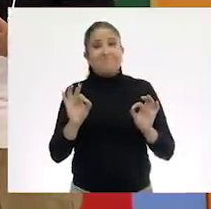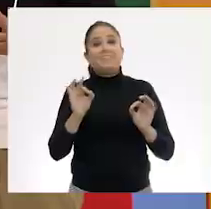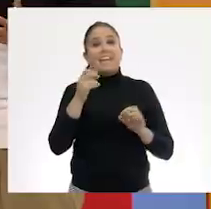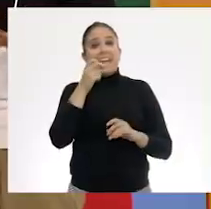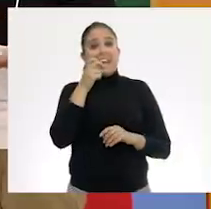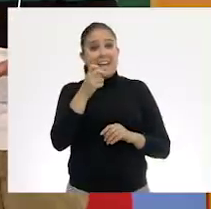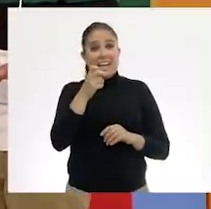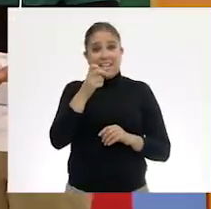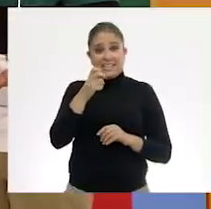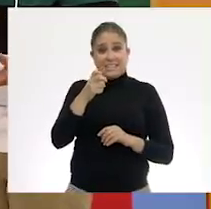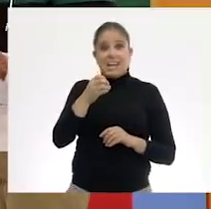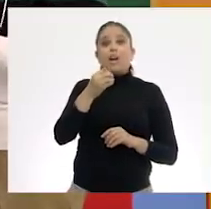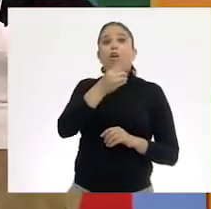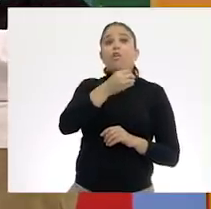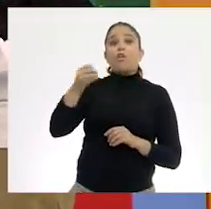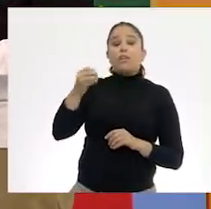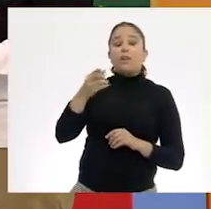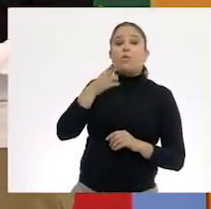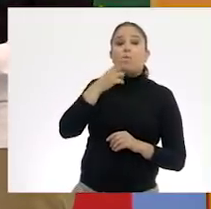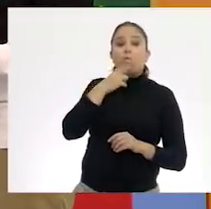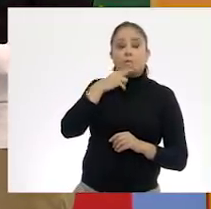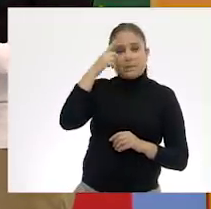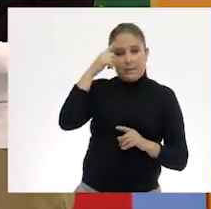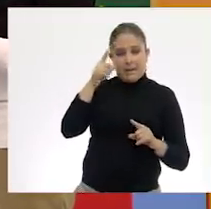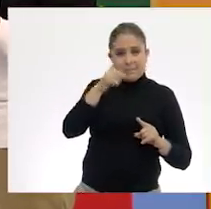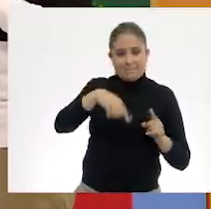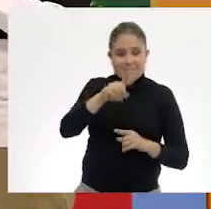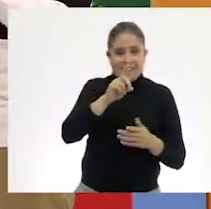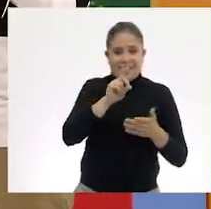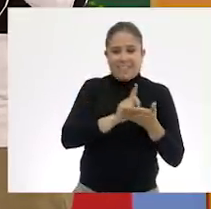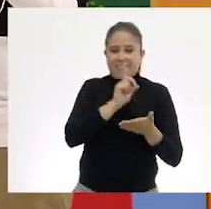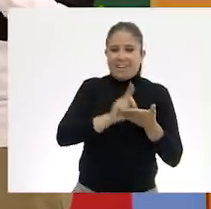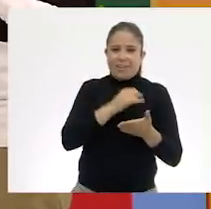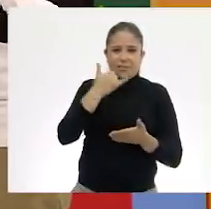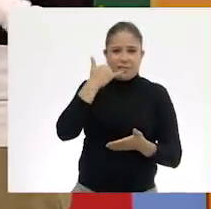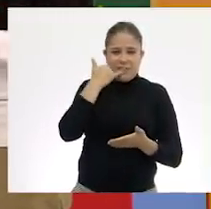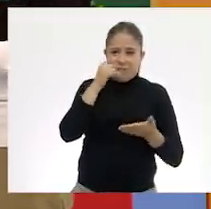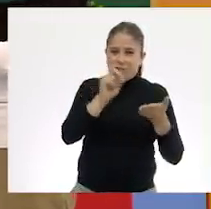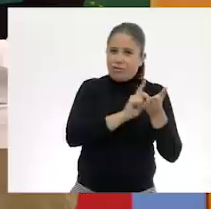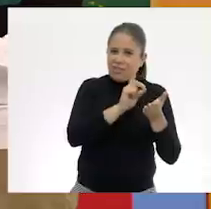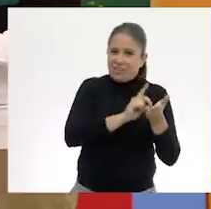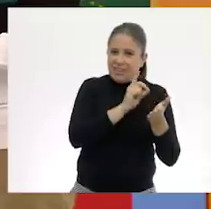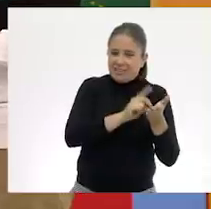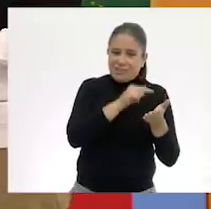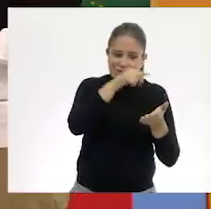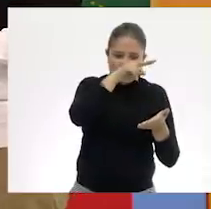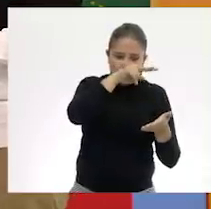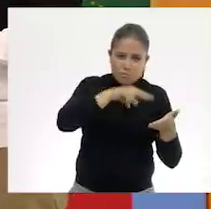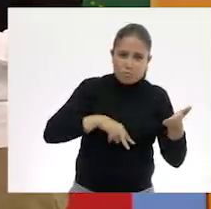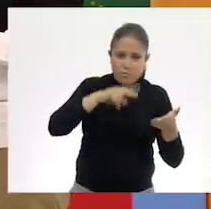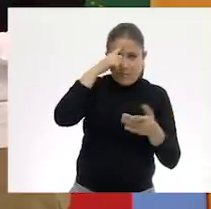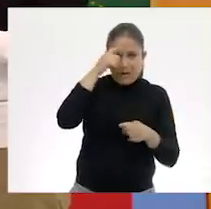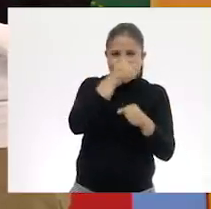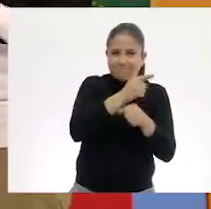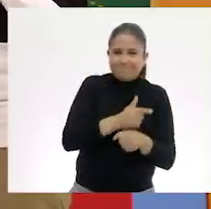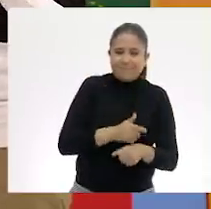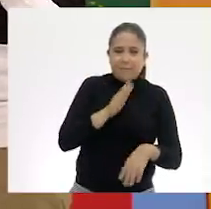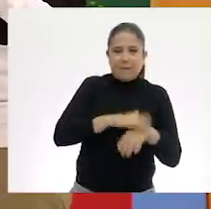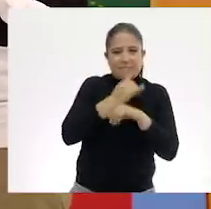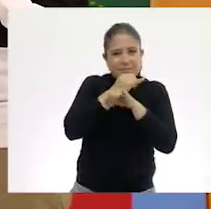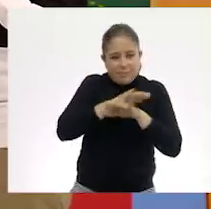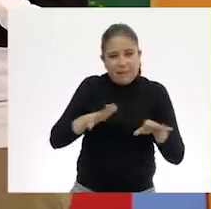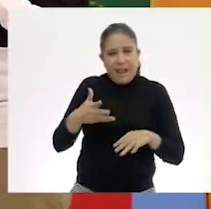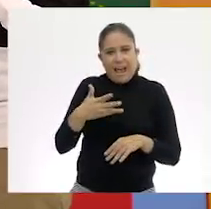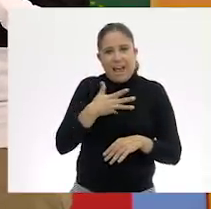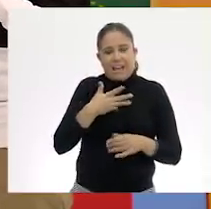orden que se utiliza principalmente en los directorios telefónicos. Claro. Porque eso nos permite identificar muy, muy, muy rápido la información y